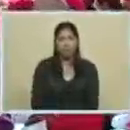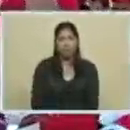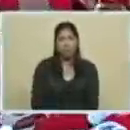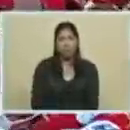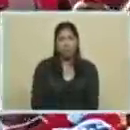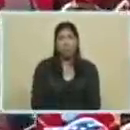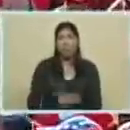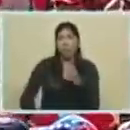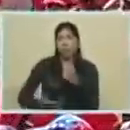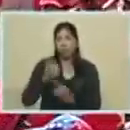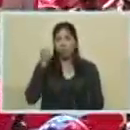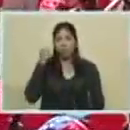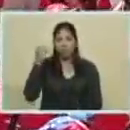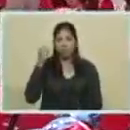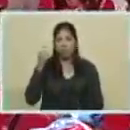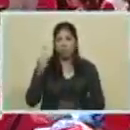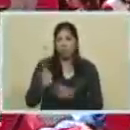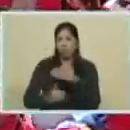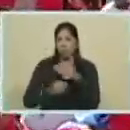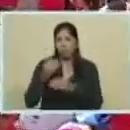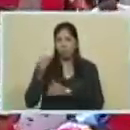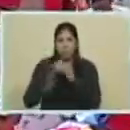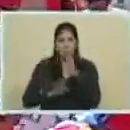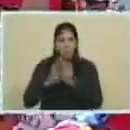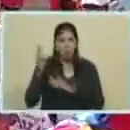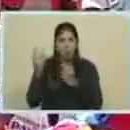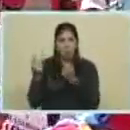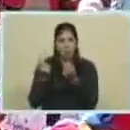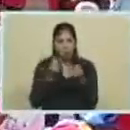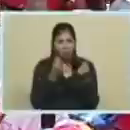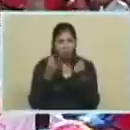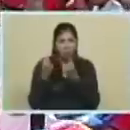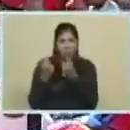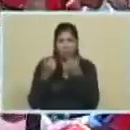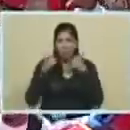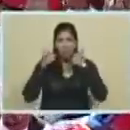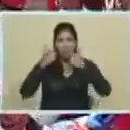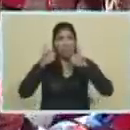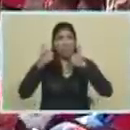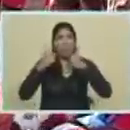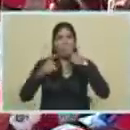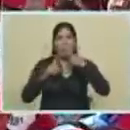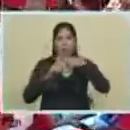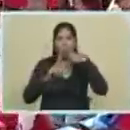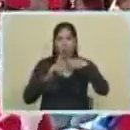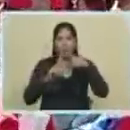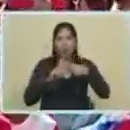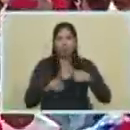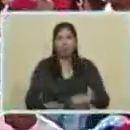para lograr la prosperidad económica que necesitamos.